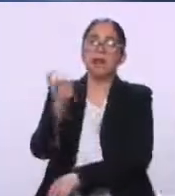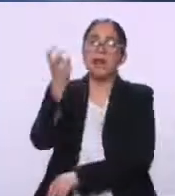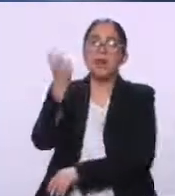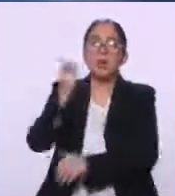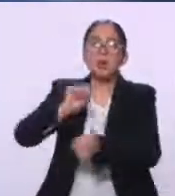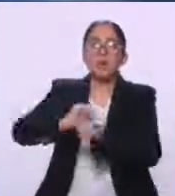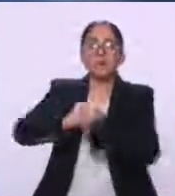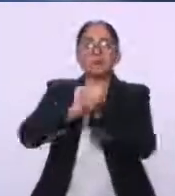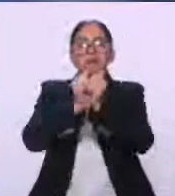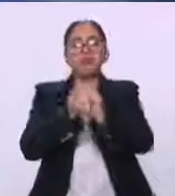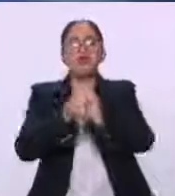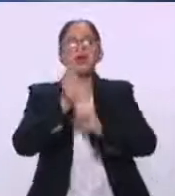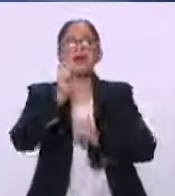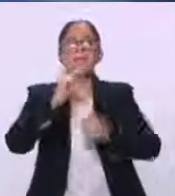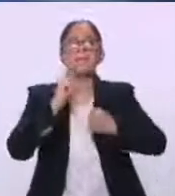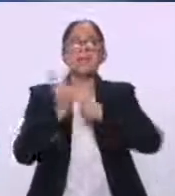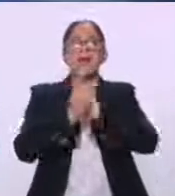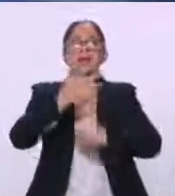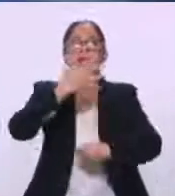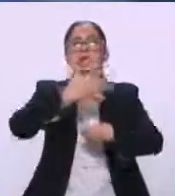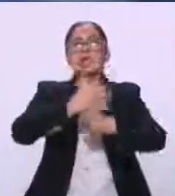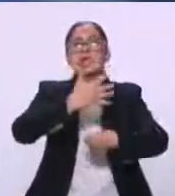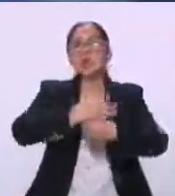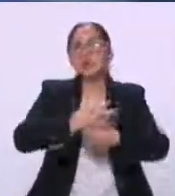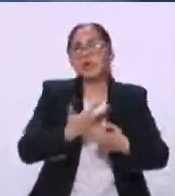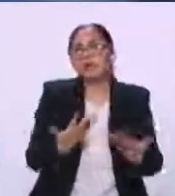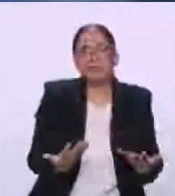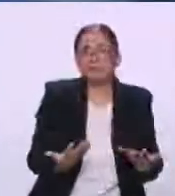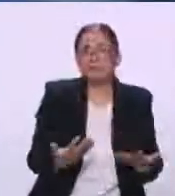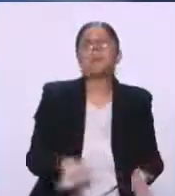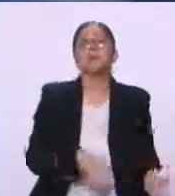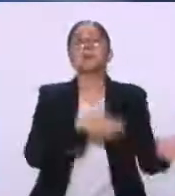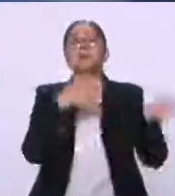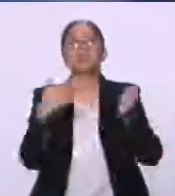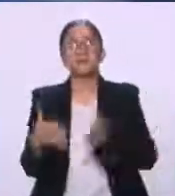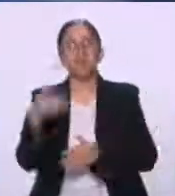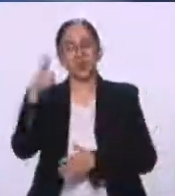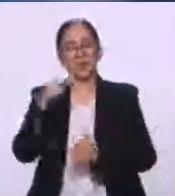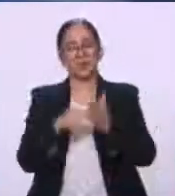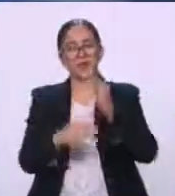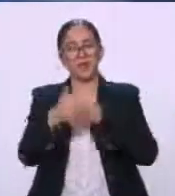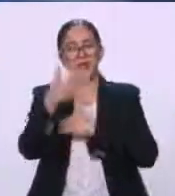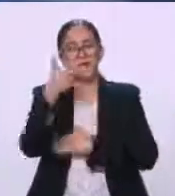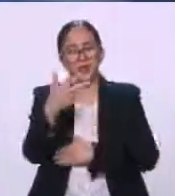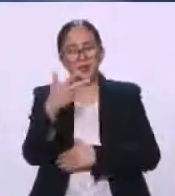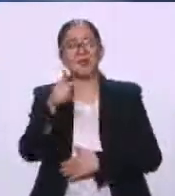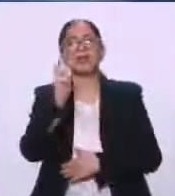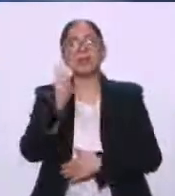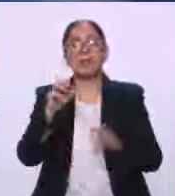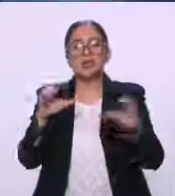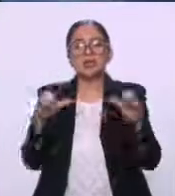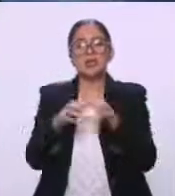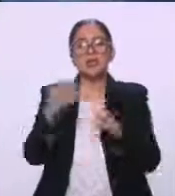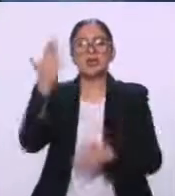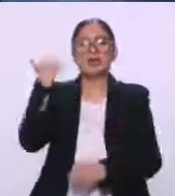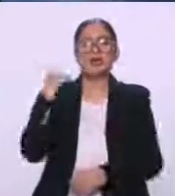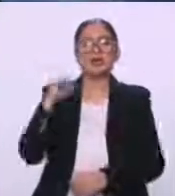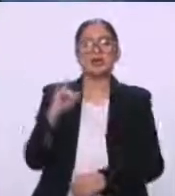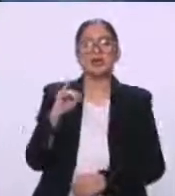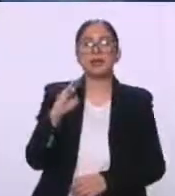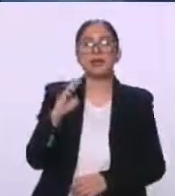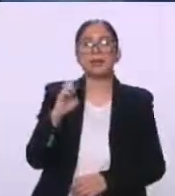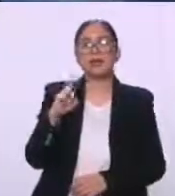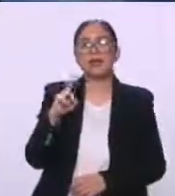división. Y un último ejemplo, también español, en 2008, ahorita vi el promocional comenzando con Iberdrola. Bueno,